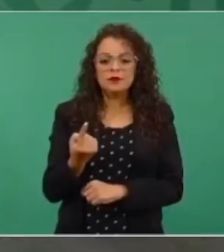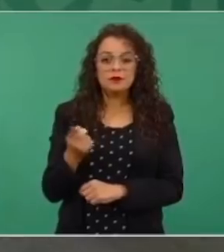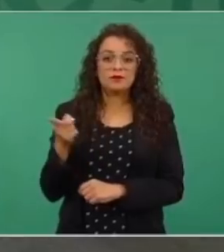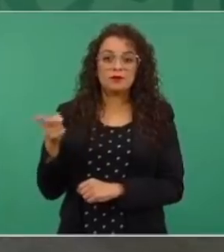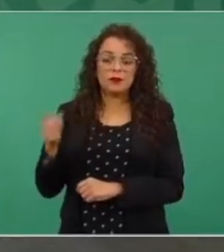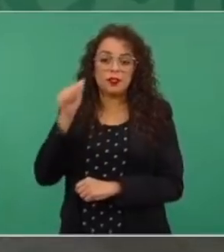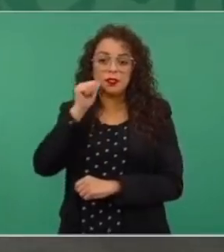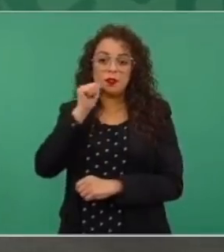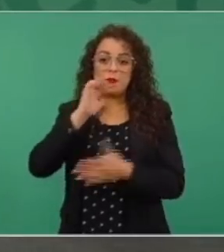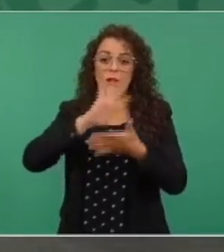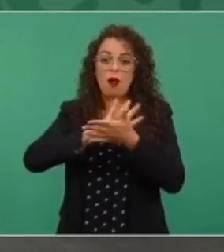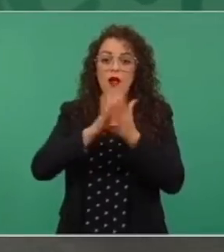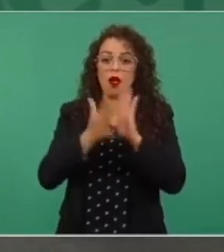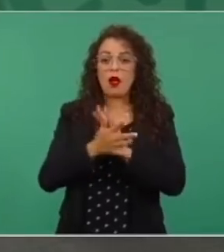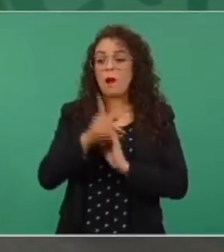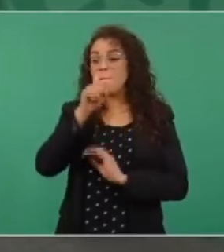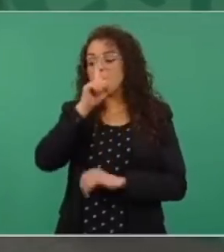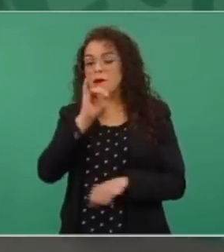alcahuetes,